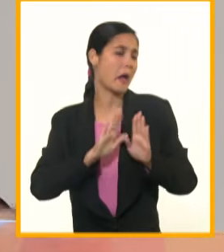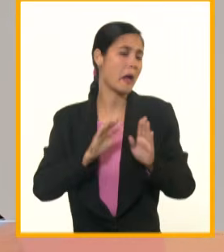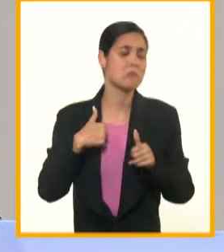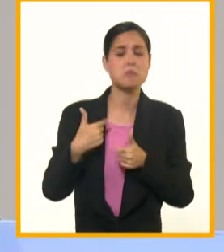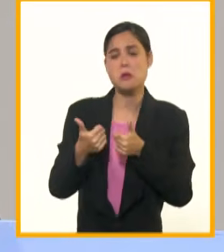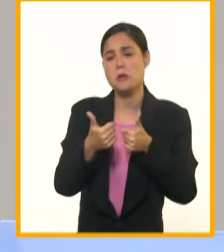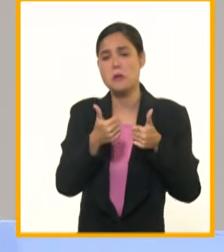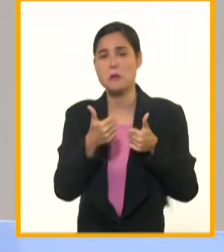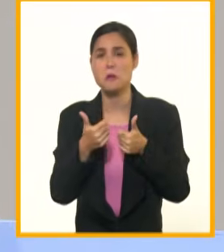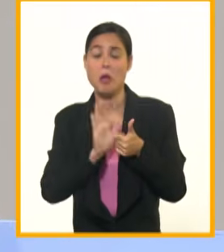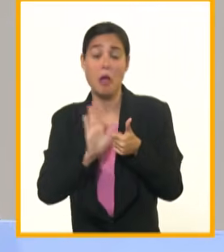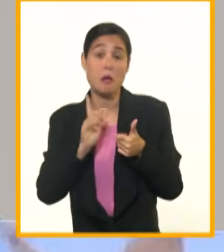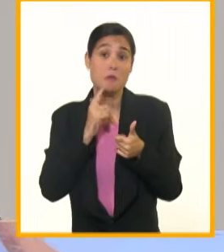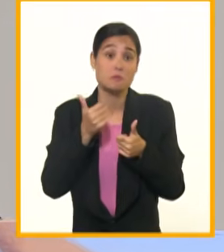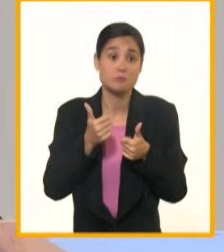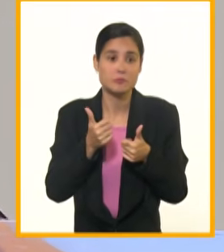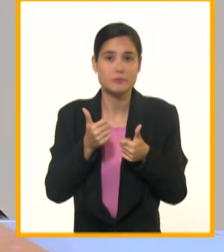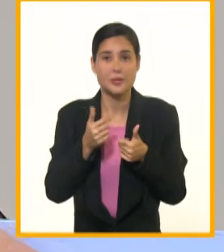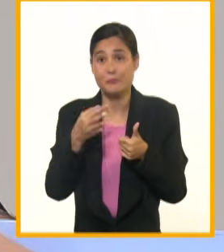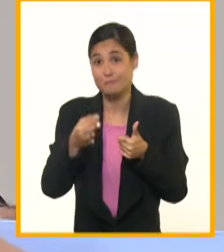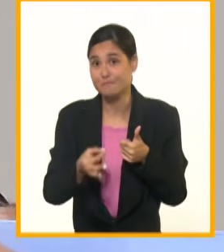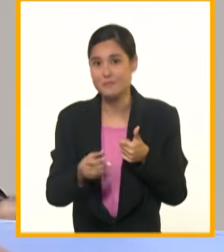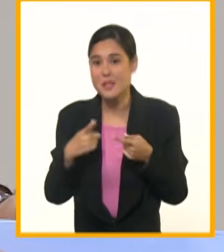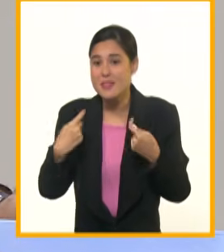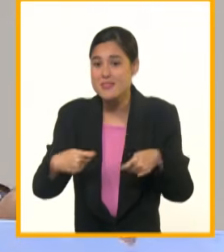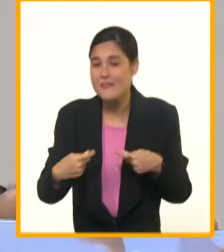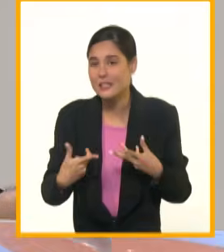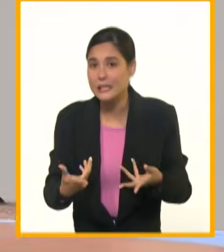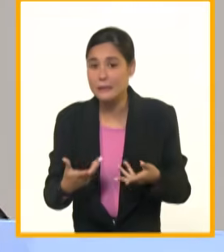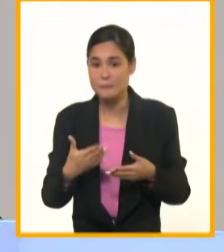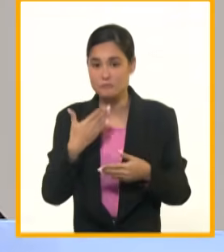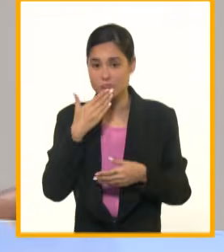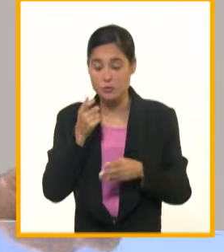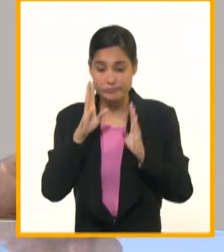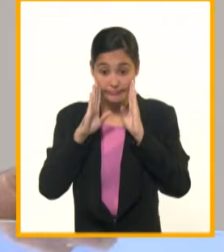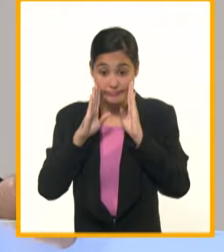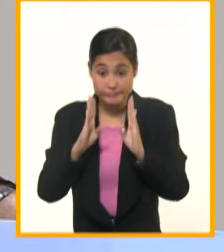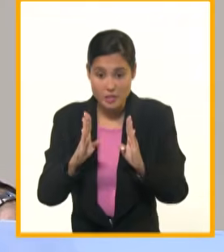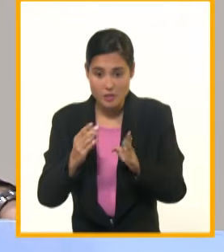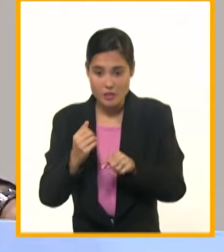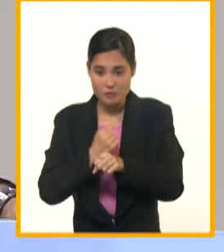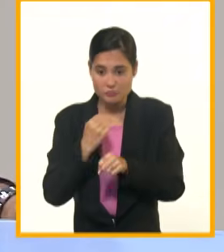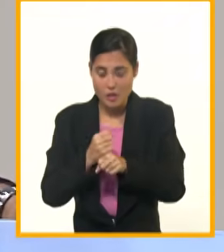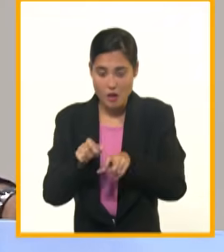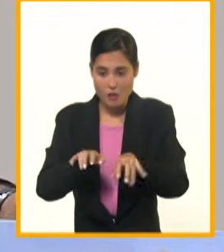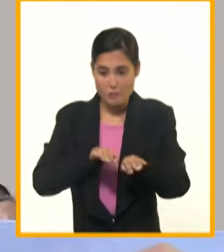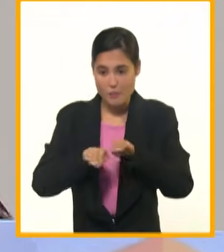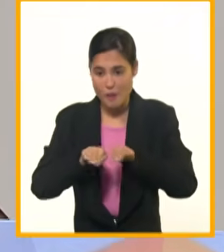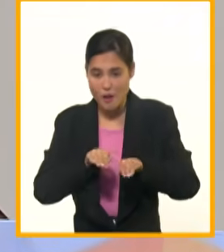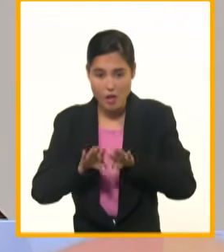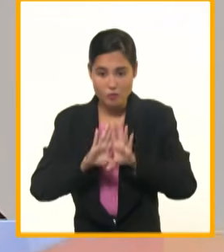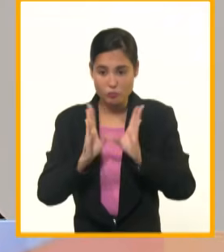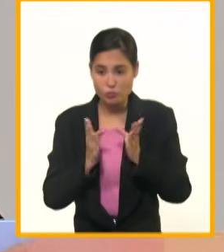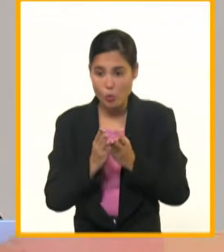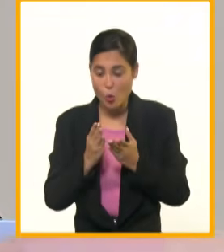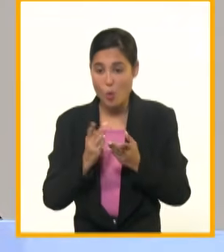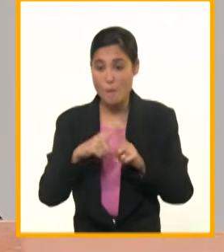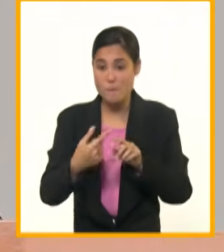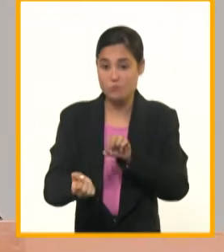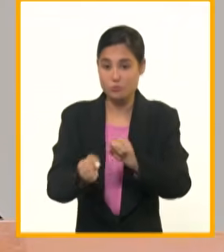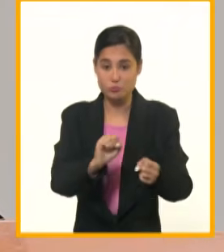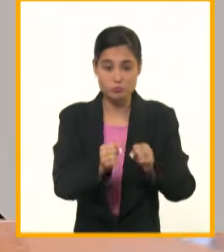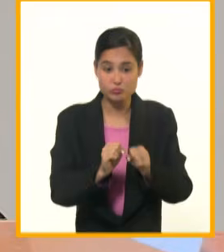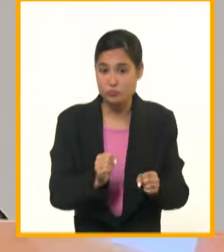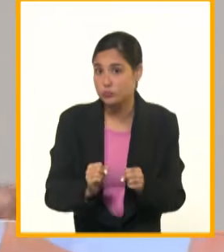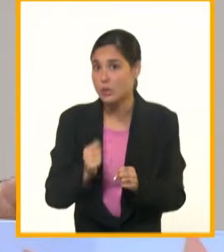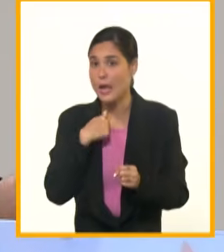que haga cada uno de las diferentes órganos en los territorios, de que logremos cobrar todas las multas que están impuestas y que no